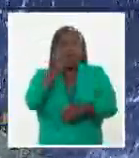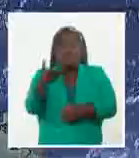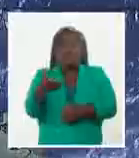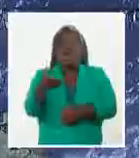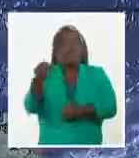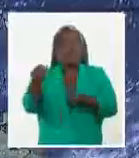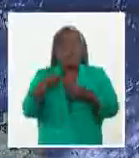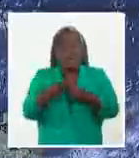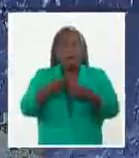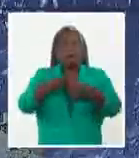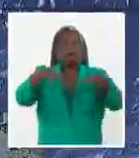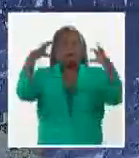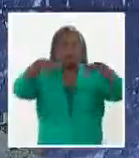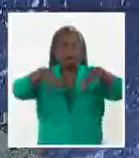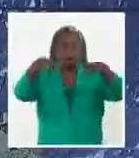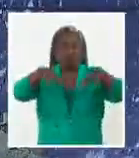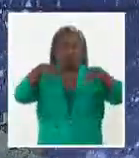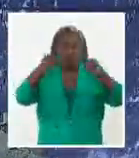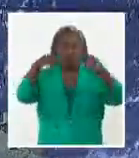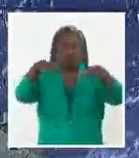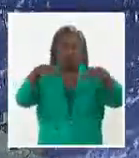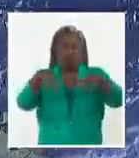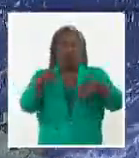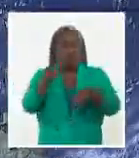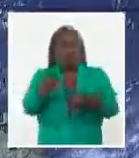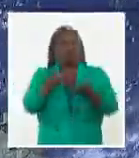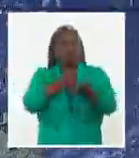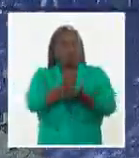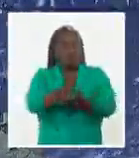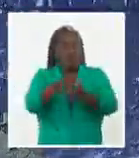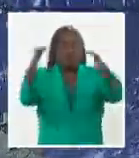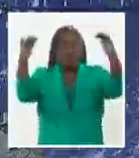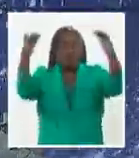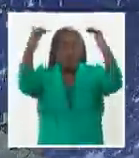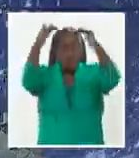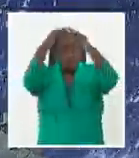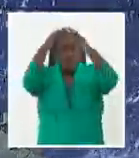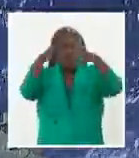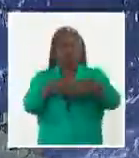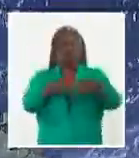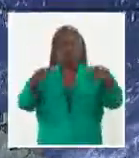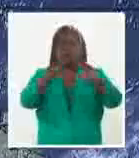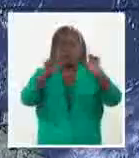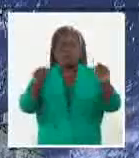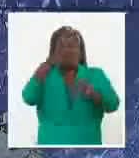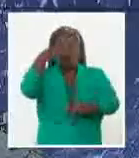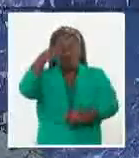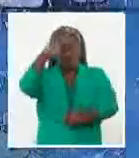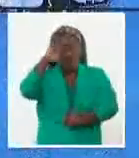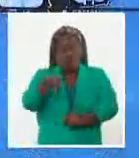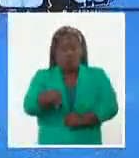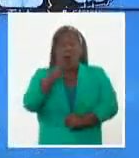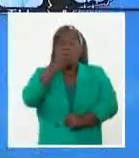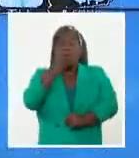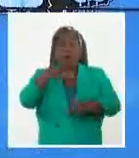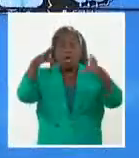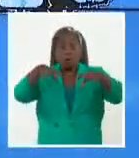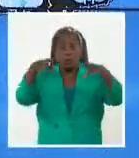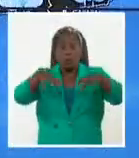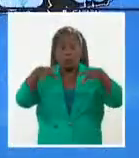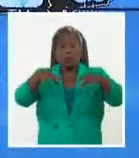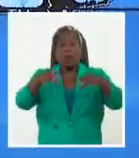precipitaciones. Estas condiciones van a continuar en esta jornada, los nublados en gran parte de Cuba y la posibilidad de chubascos y algunas